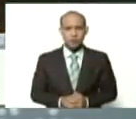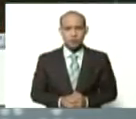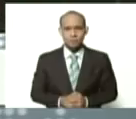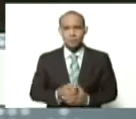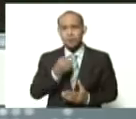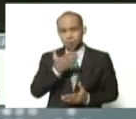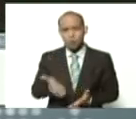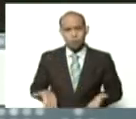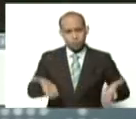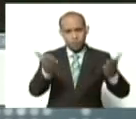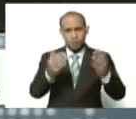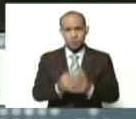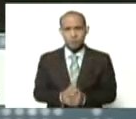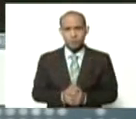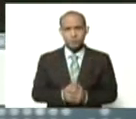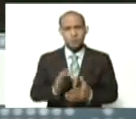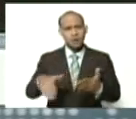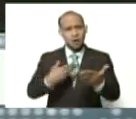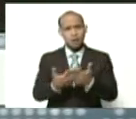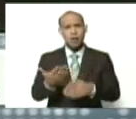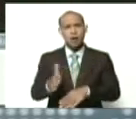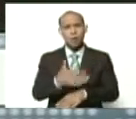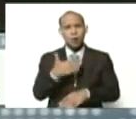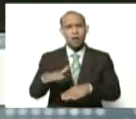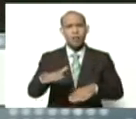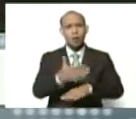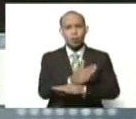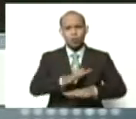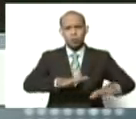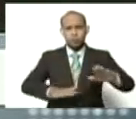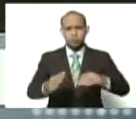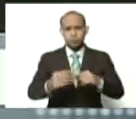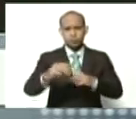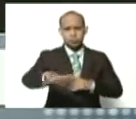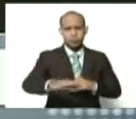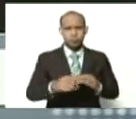Bueno, vamos. Hasta uno puede jugar dominó, pero mira aquí, rácata.